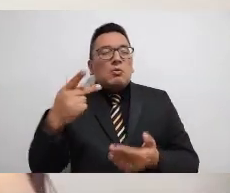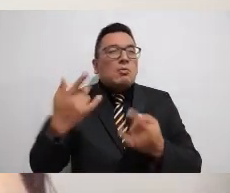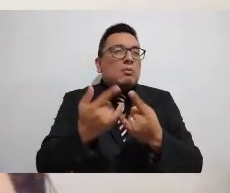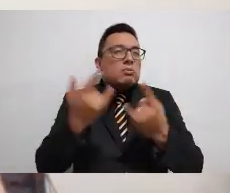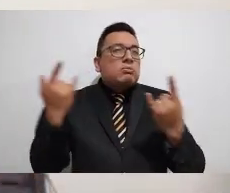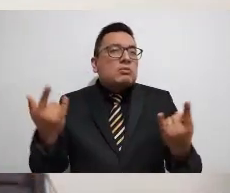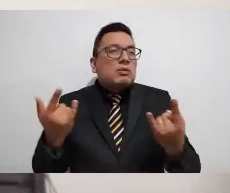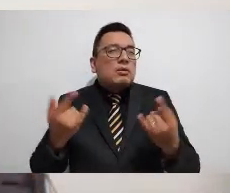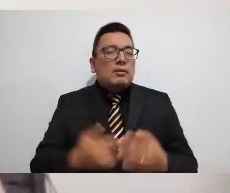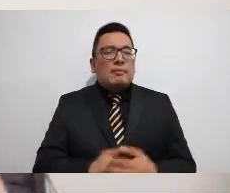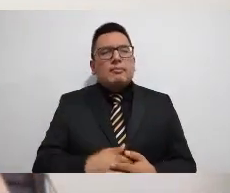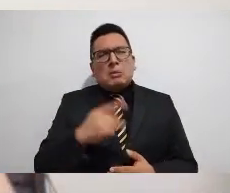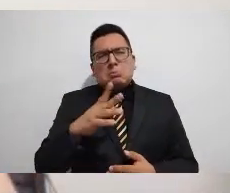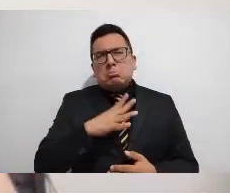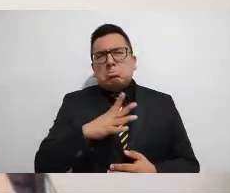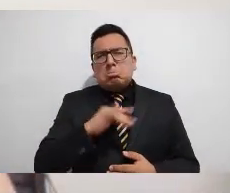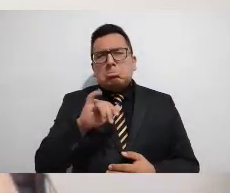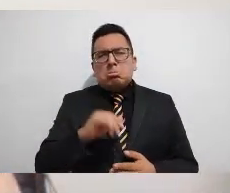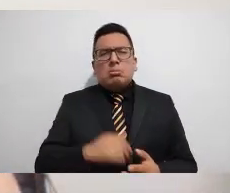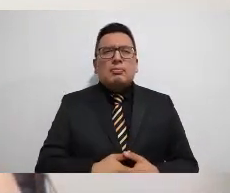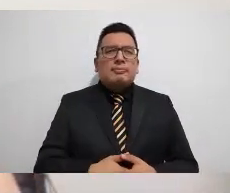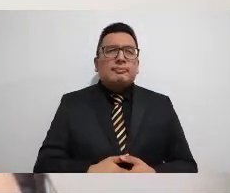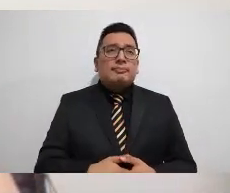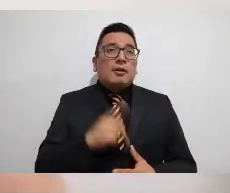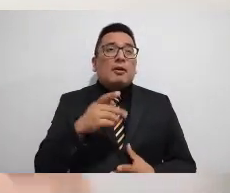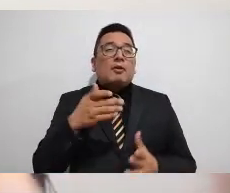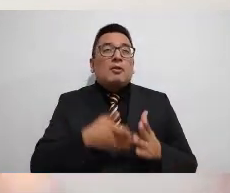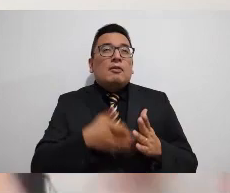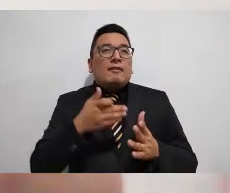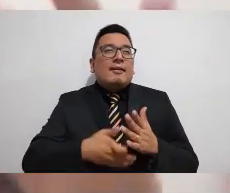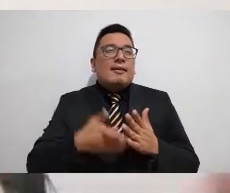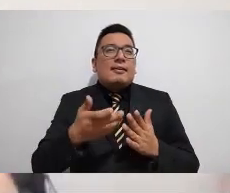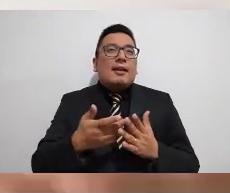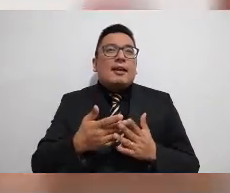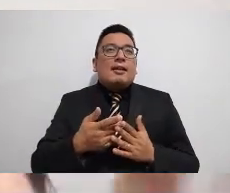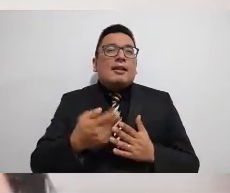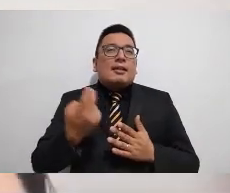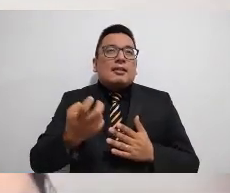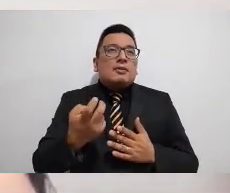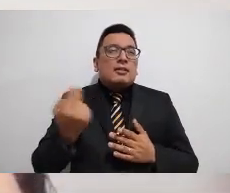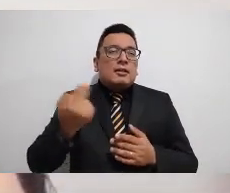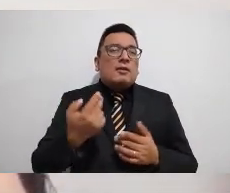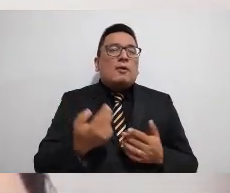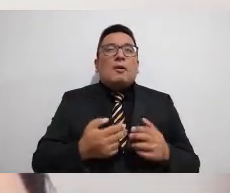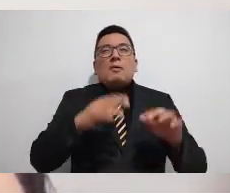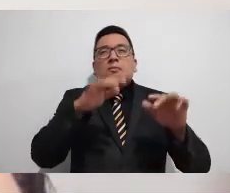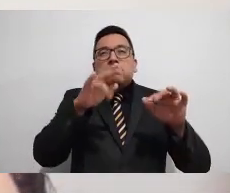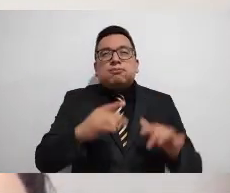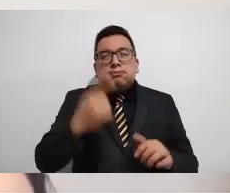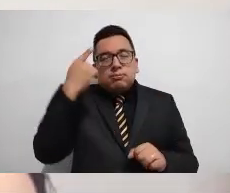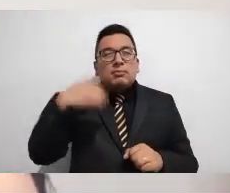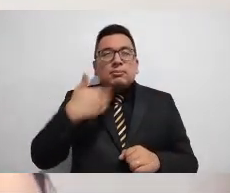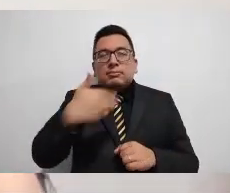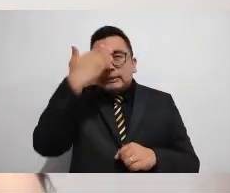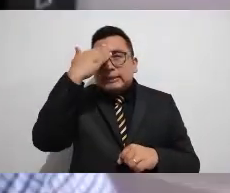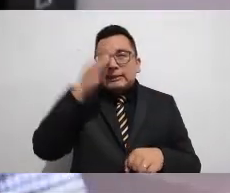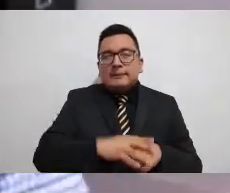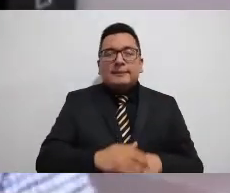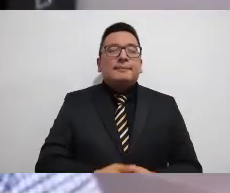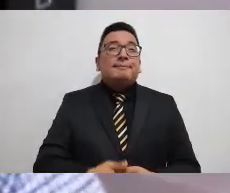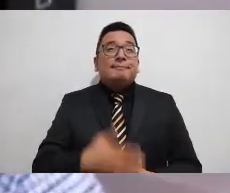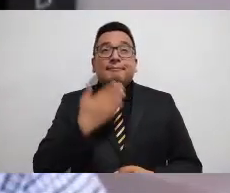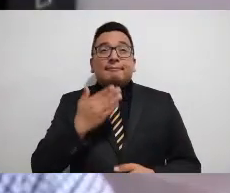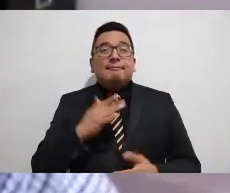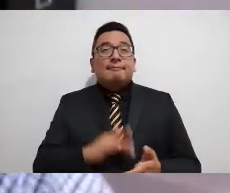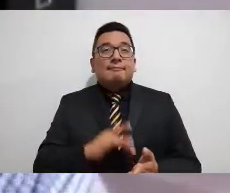¿no? Pero hay, ¿no? Más bien lo que falta es producir la memoria de esa participación. Pues muchísimas